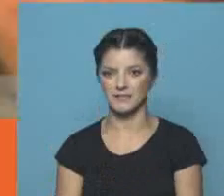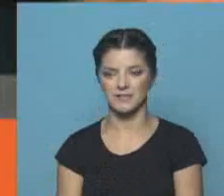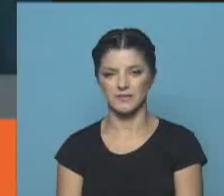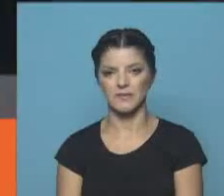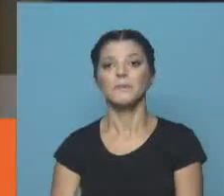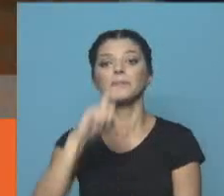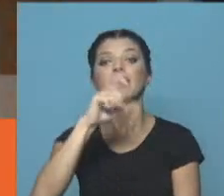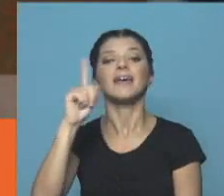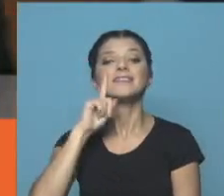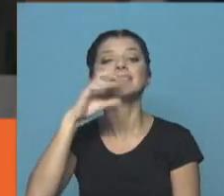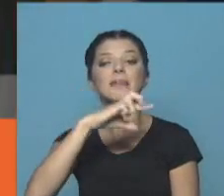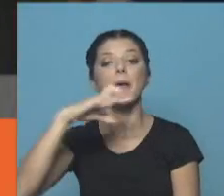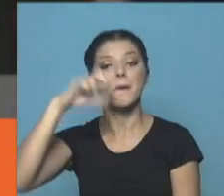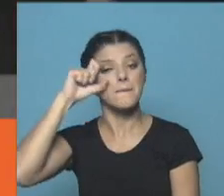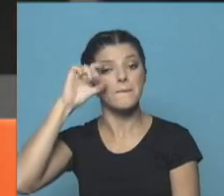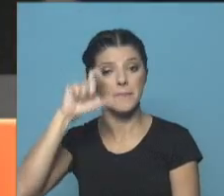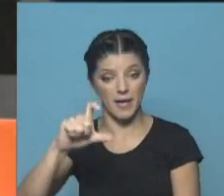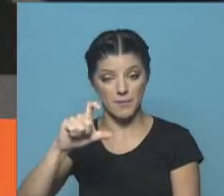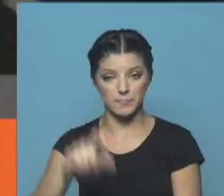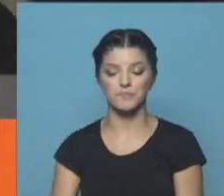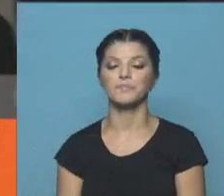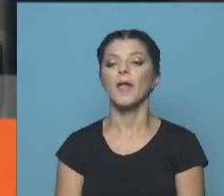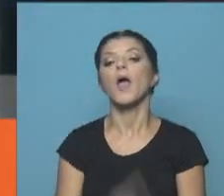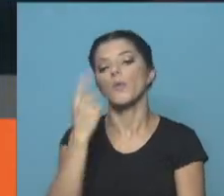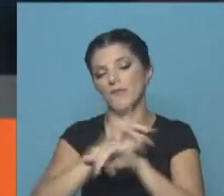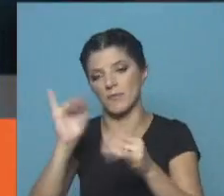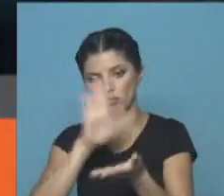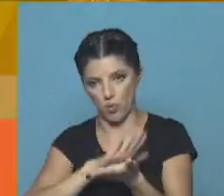gracias. Entonces, sumando otro dato a los que se conocieron en el día de hoy, ustedes.